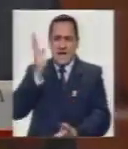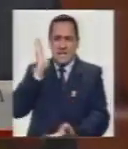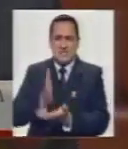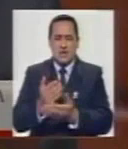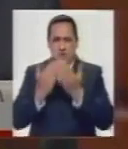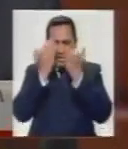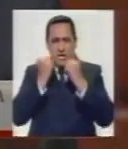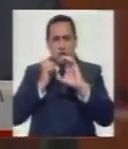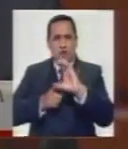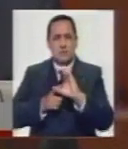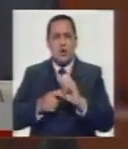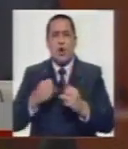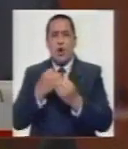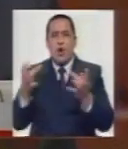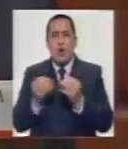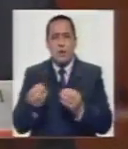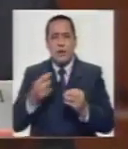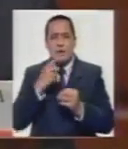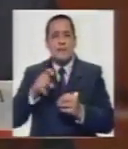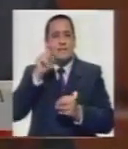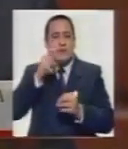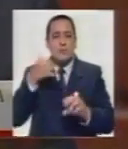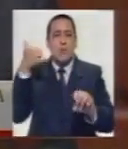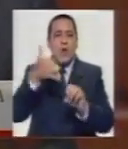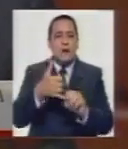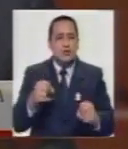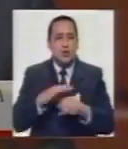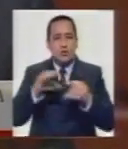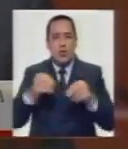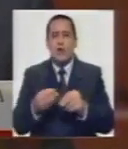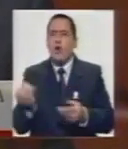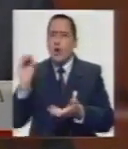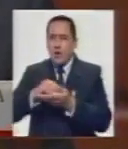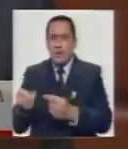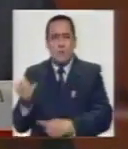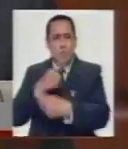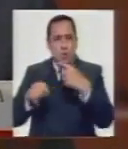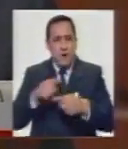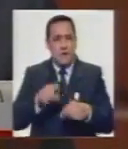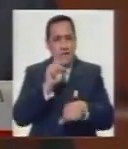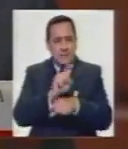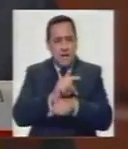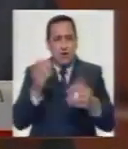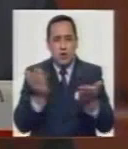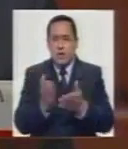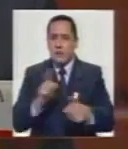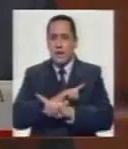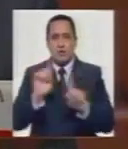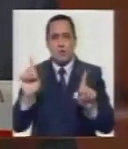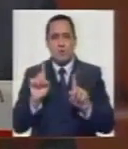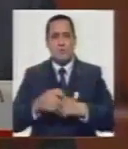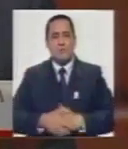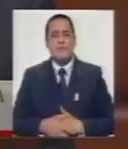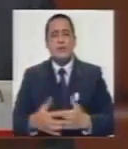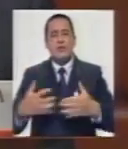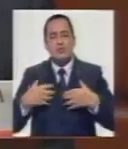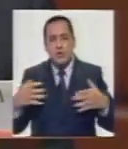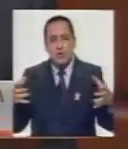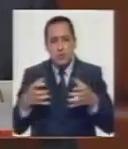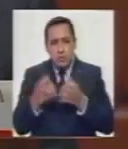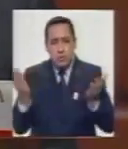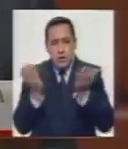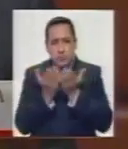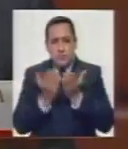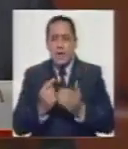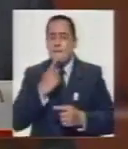terrorismo o delitos contra la libertad sexual puedan seguir trabajando en las escuelas del país. Nuestros